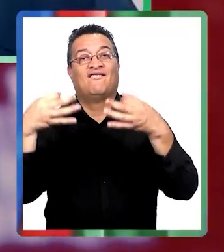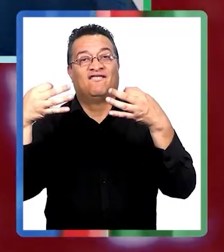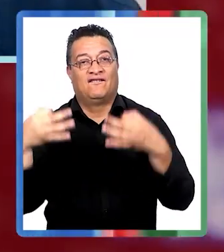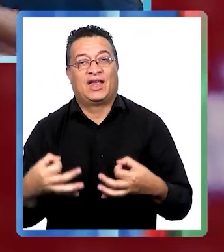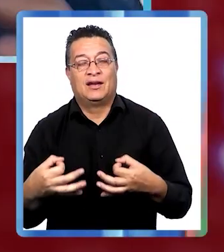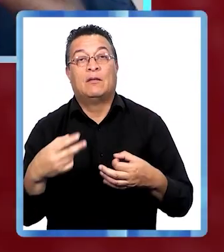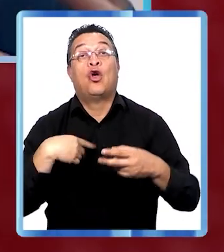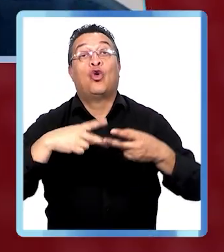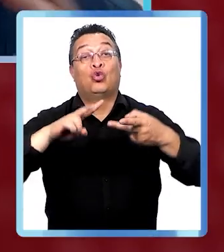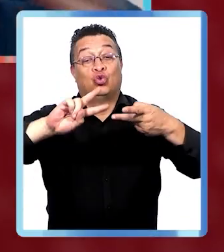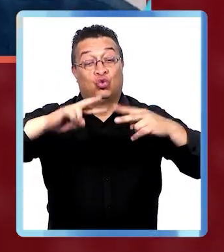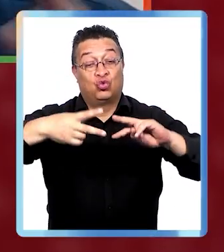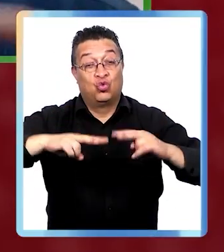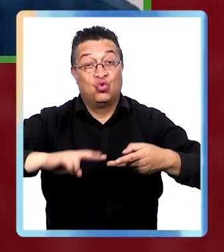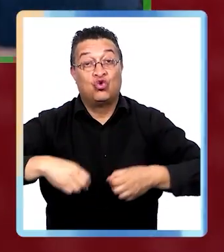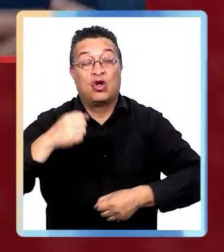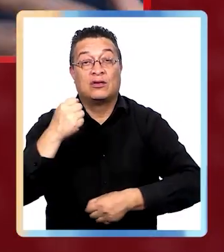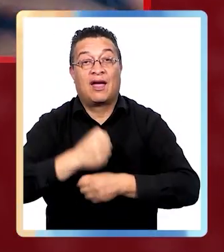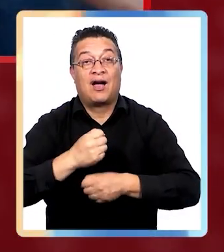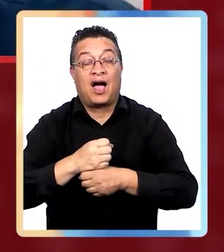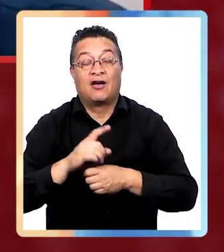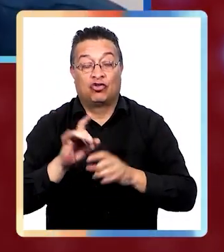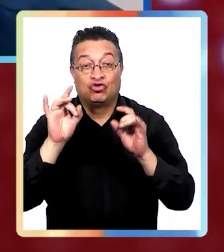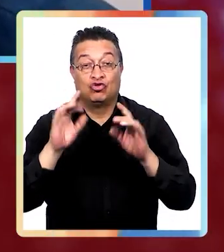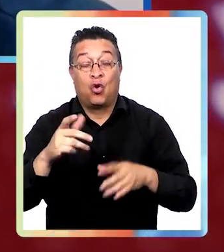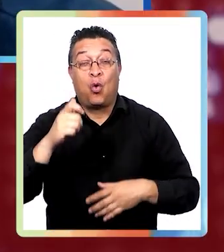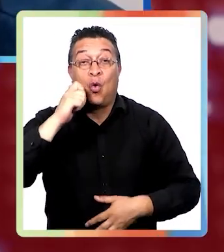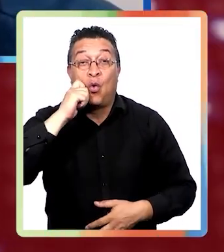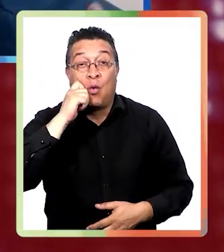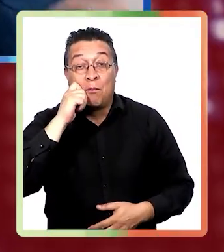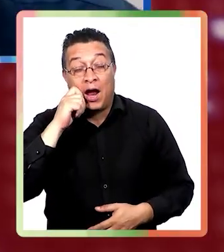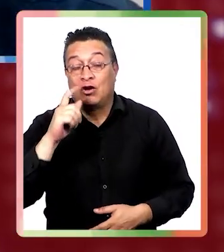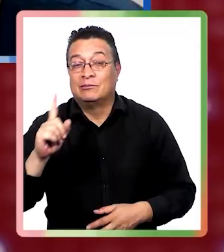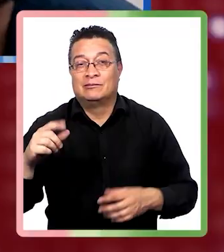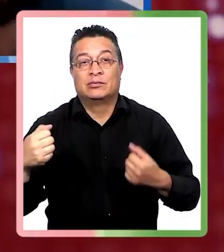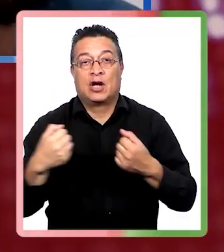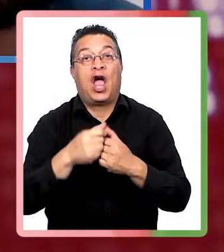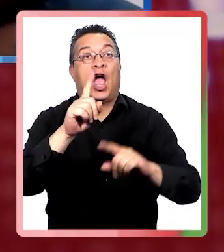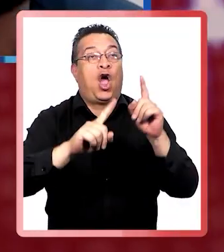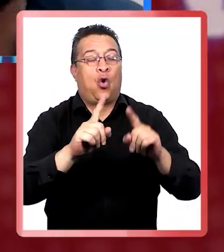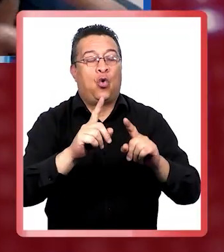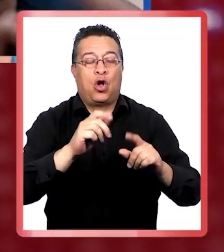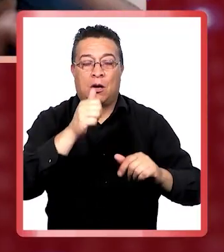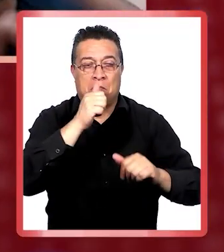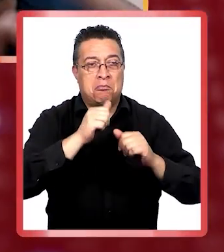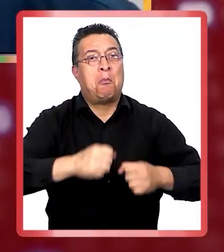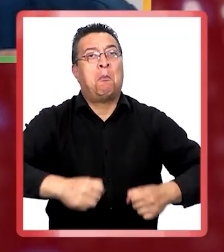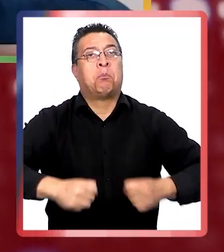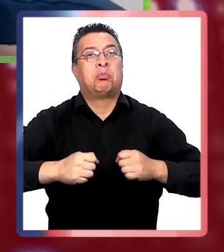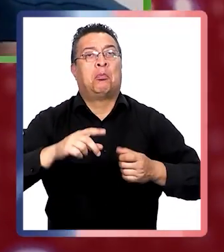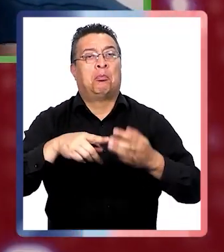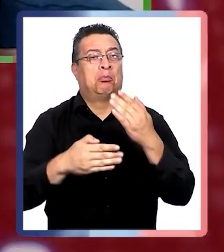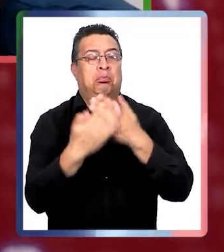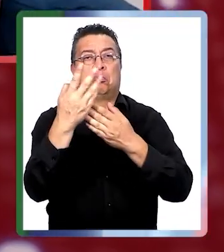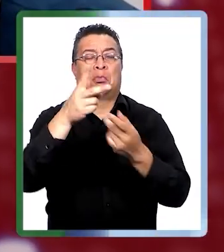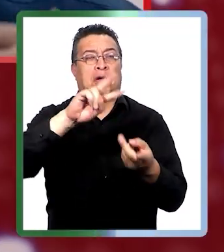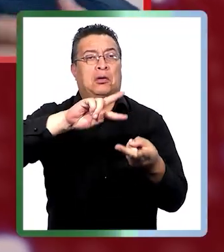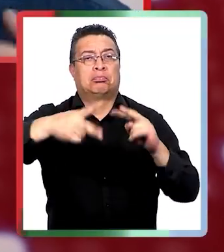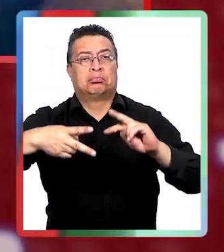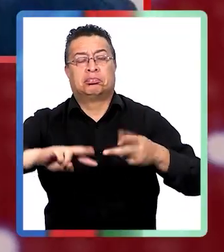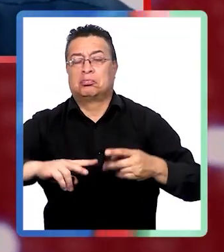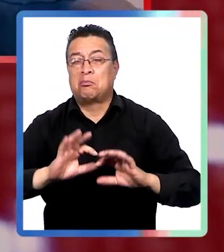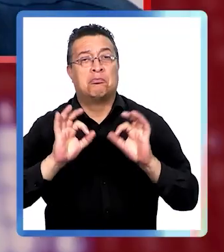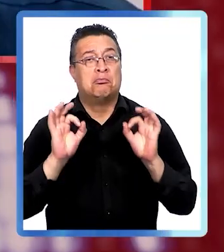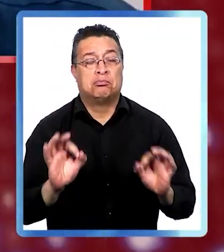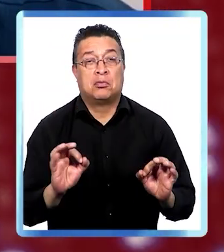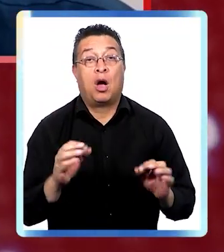sea, a ver, esto de los turnos, la verdad, no viene propio de la naturaleza humana. Hay gente que lo tolera mejor que otro. Los turnos, yo personalmente, igual que tú,